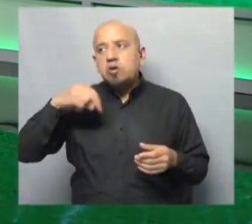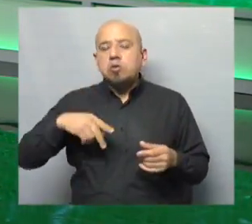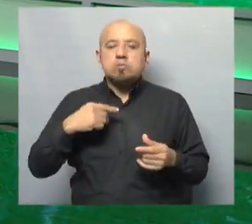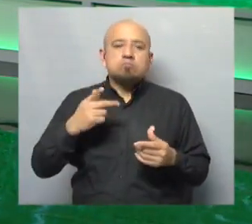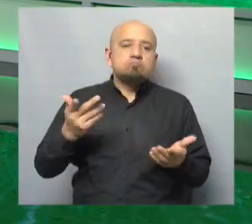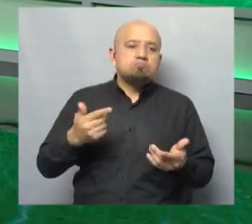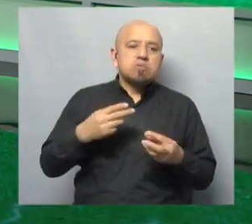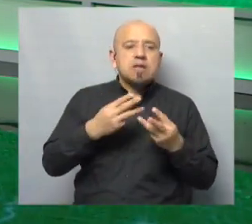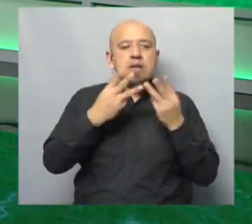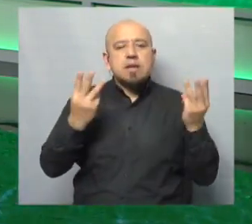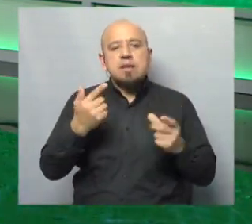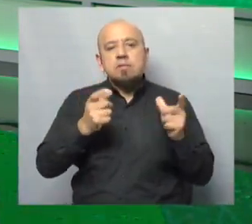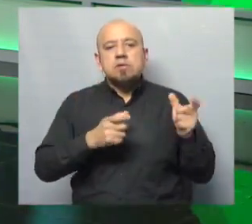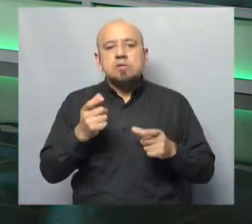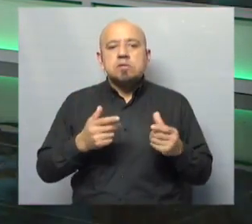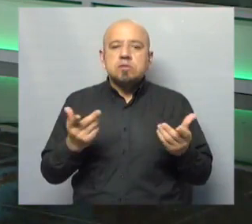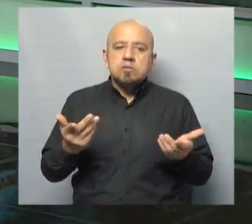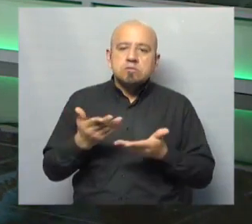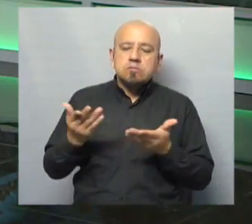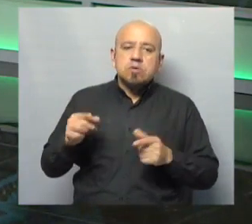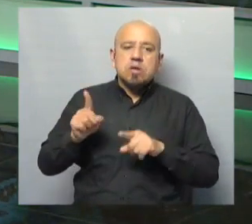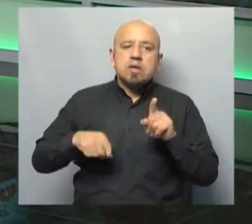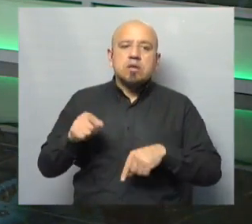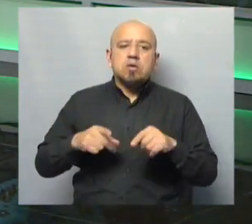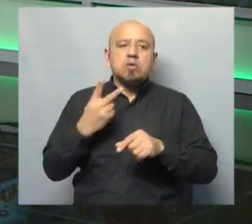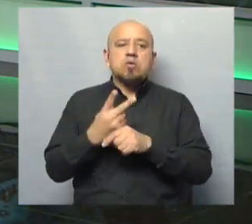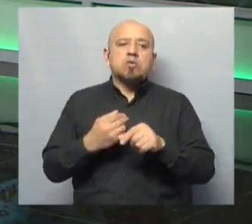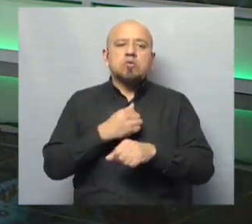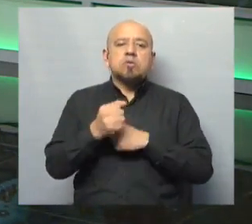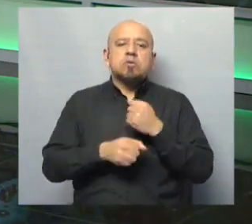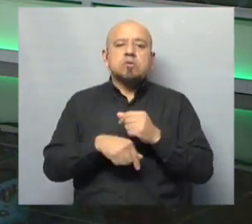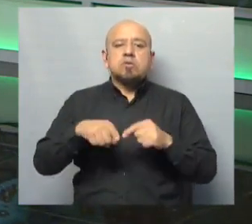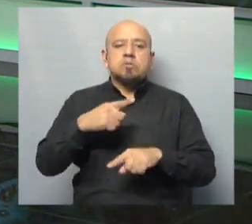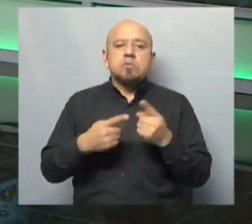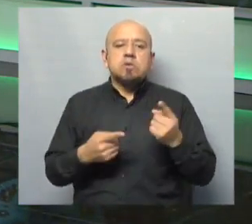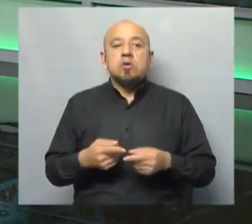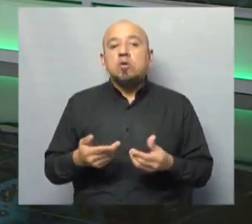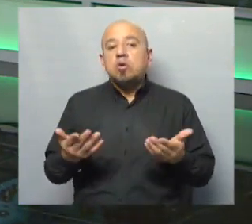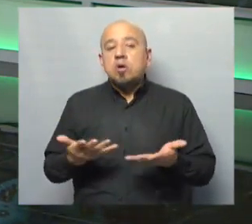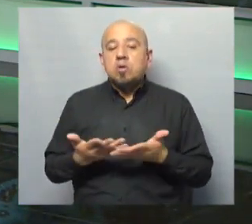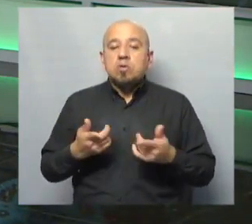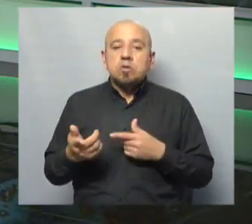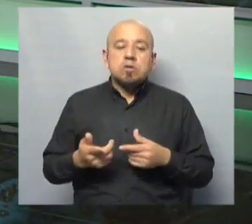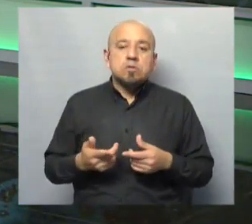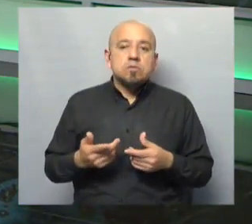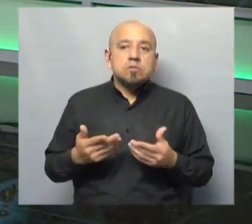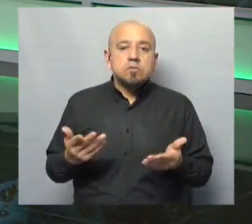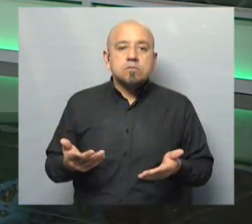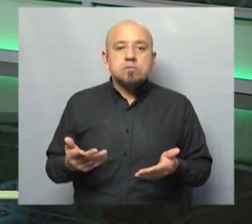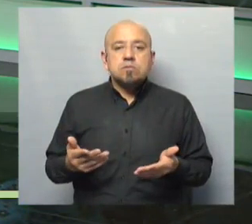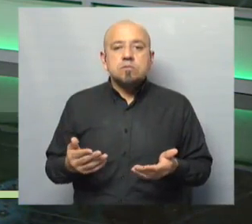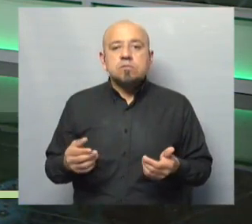valorada la la gestión en estos dos años y medio y como estamos ahora digamos cómo se puede dividir